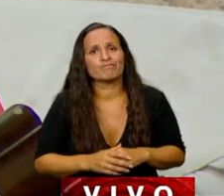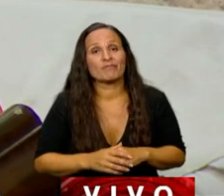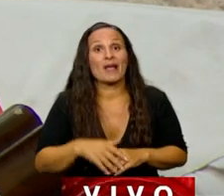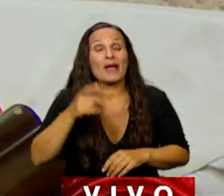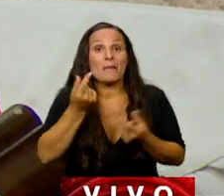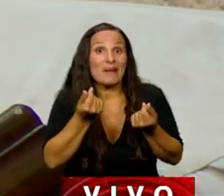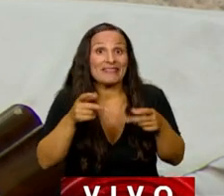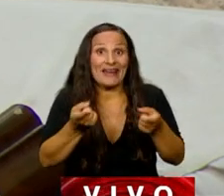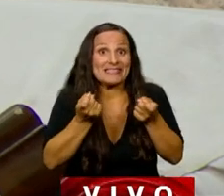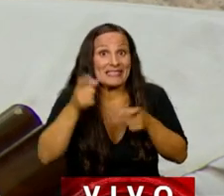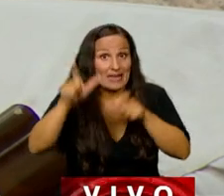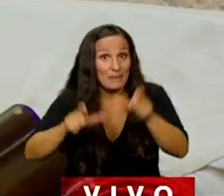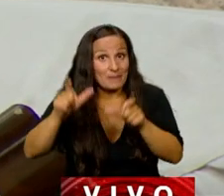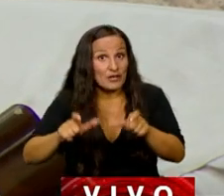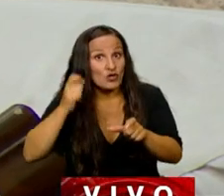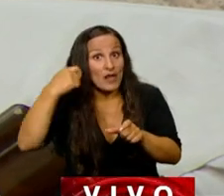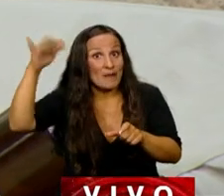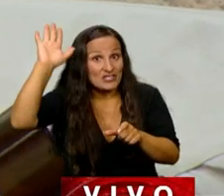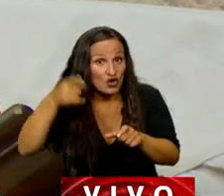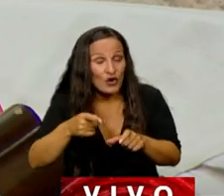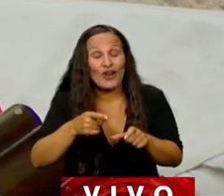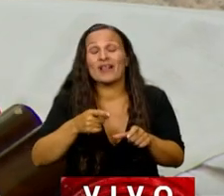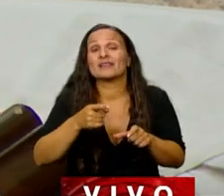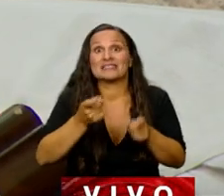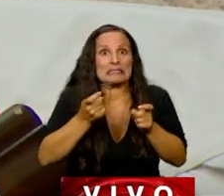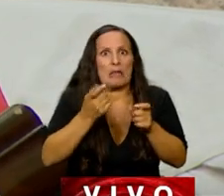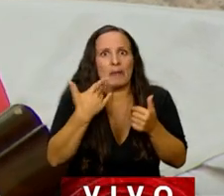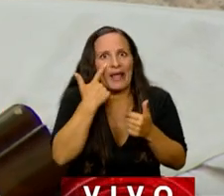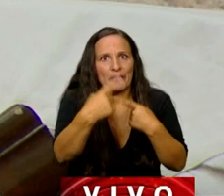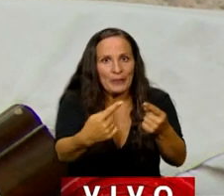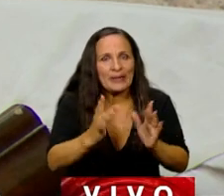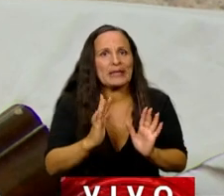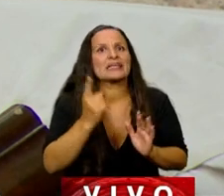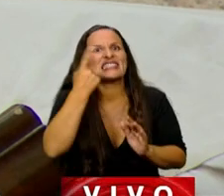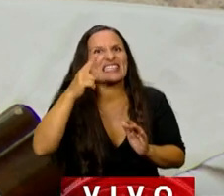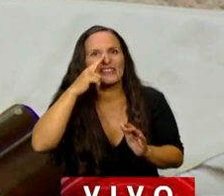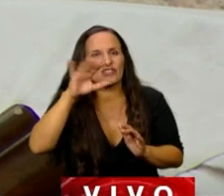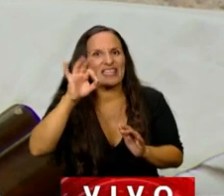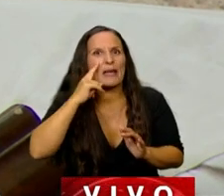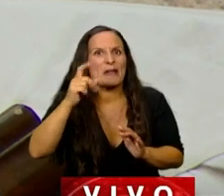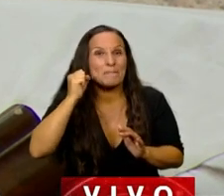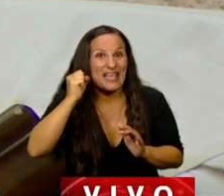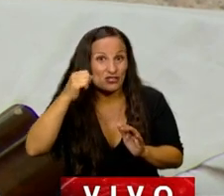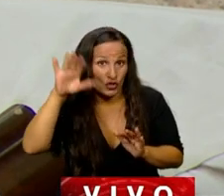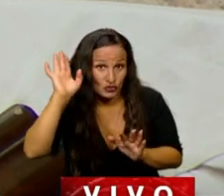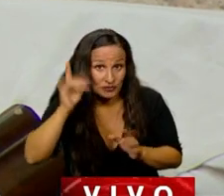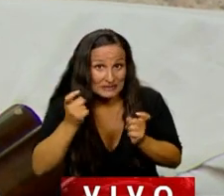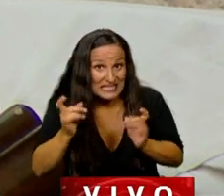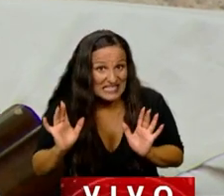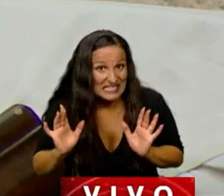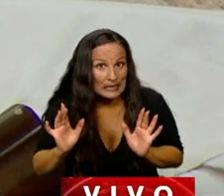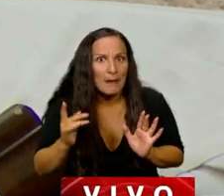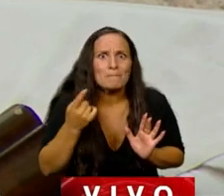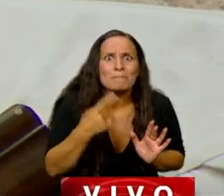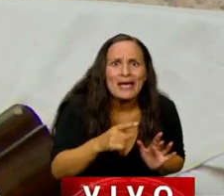edad supera los 170 mil pesos y sin embargo la enorme mayoría de los jubilados y jubiladas